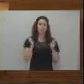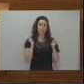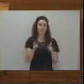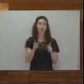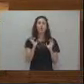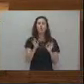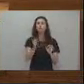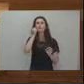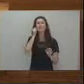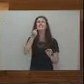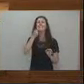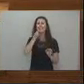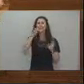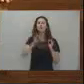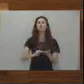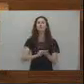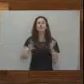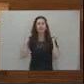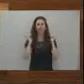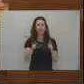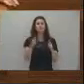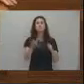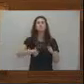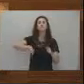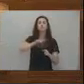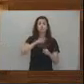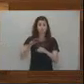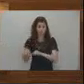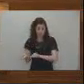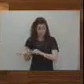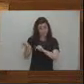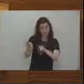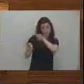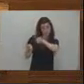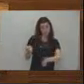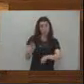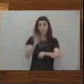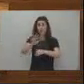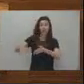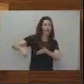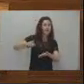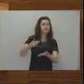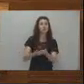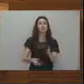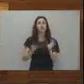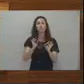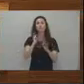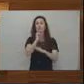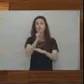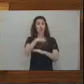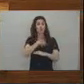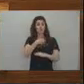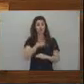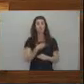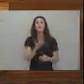tráiganos soluciones, díganos cómo se puede hacer, nosotros ponemos y acercaremos a aquella gente que no ha encontrado espacio hasta ahora en la vida institucional, porque, por